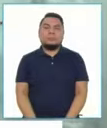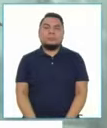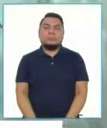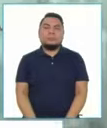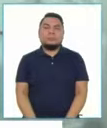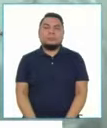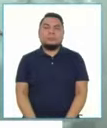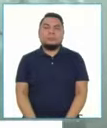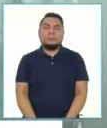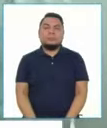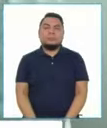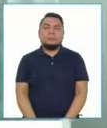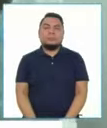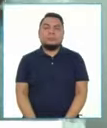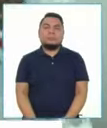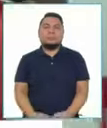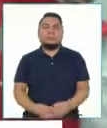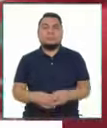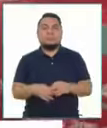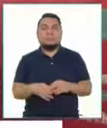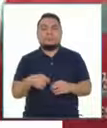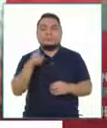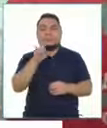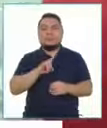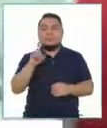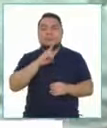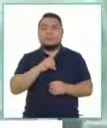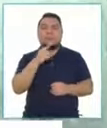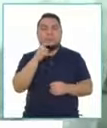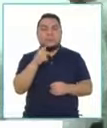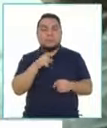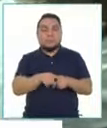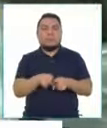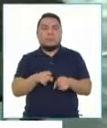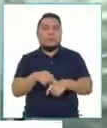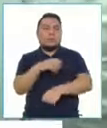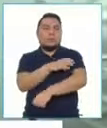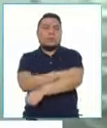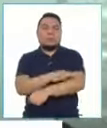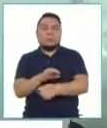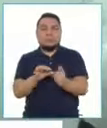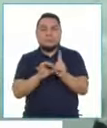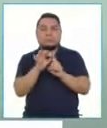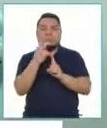A través del uso del oxímetro y también estos equipos